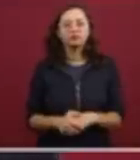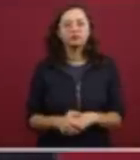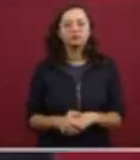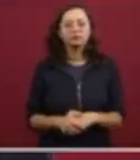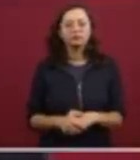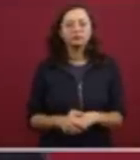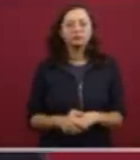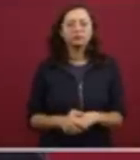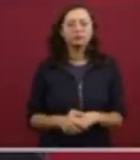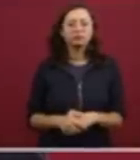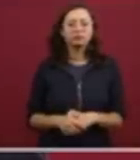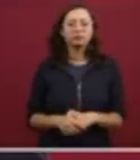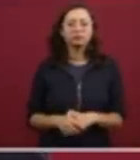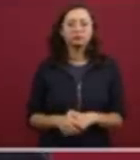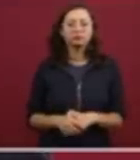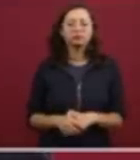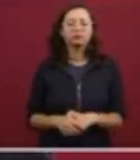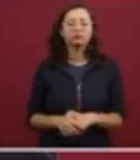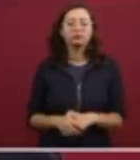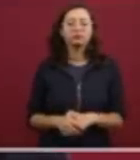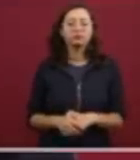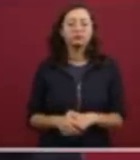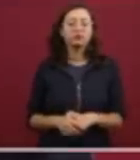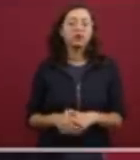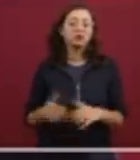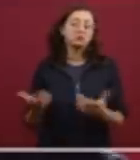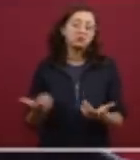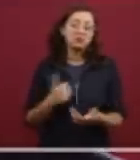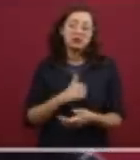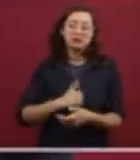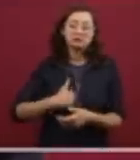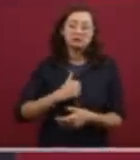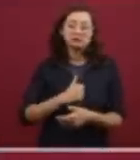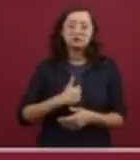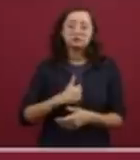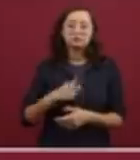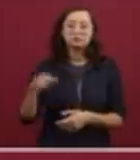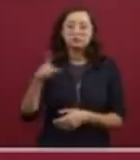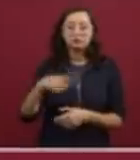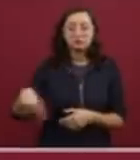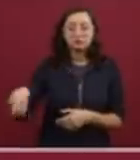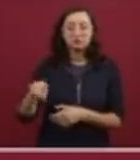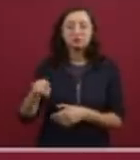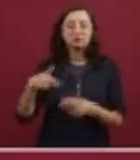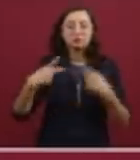los pobres están los indígenas,